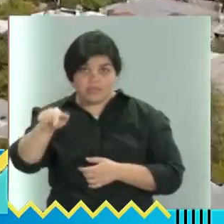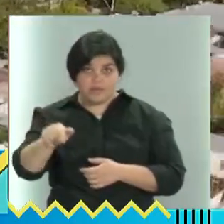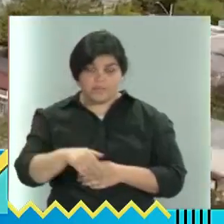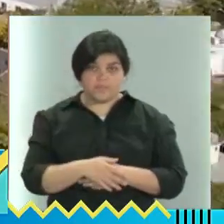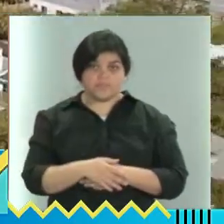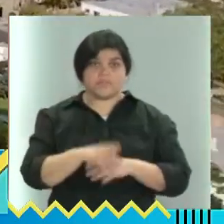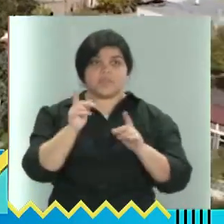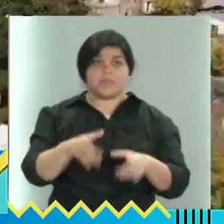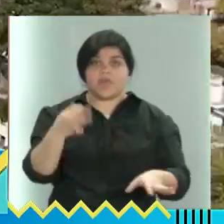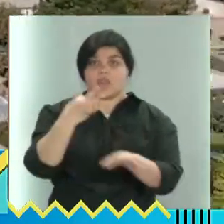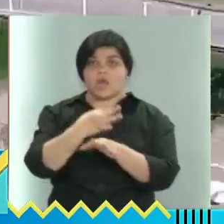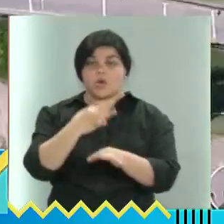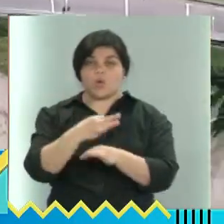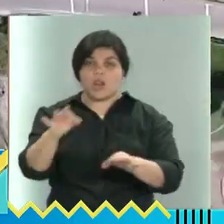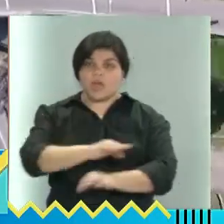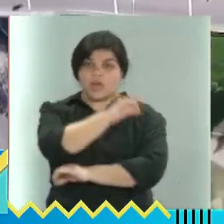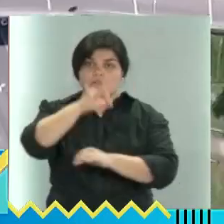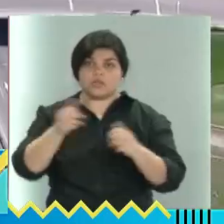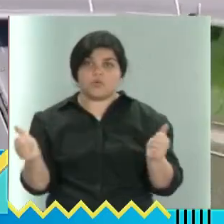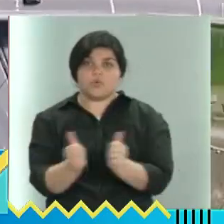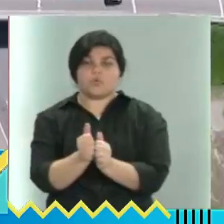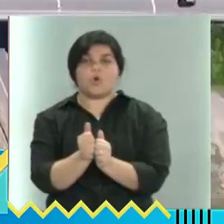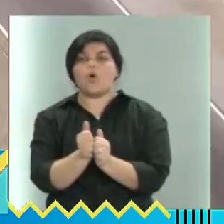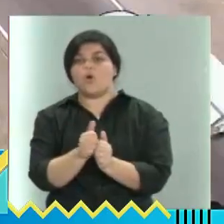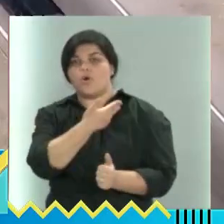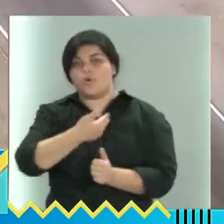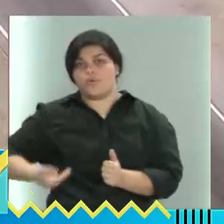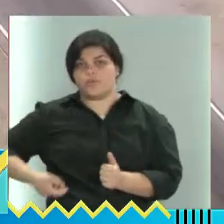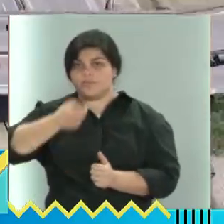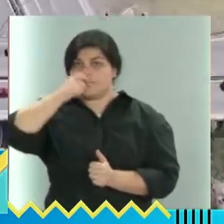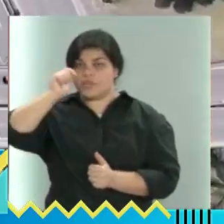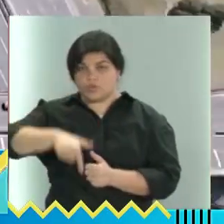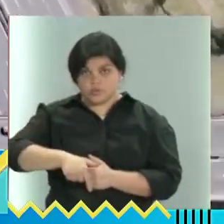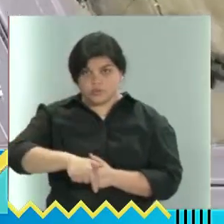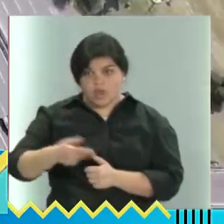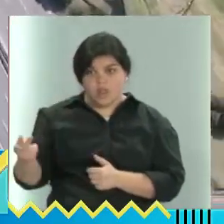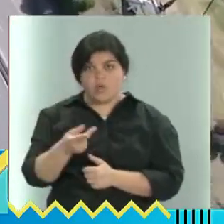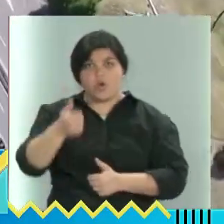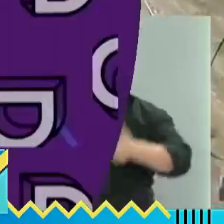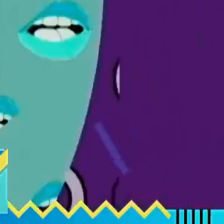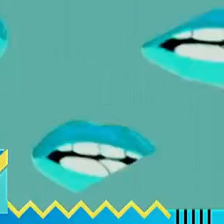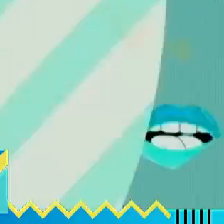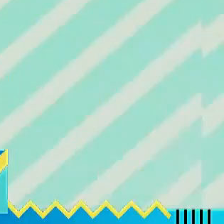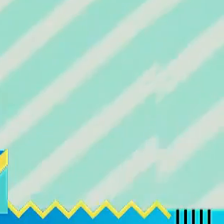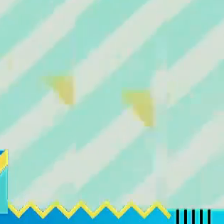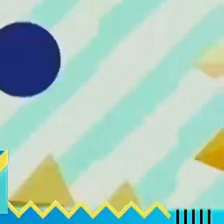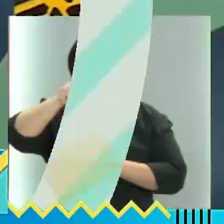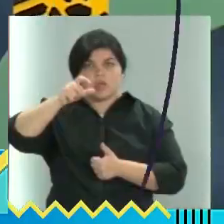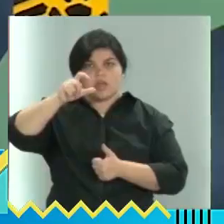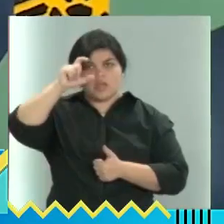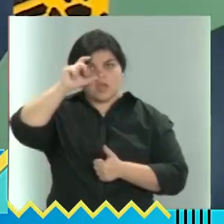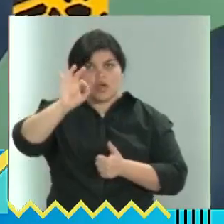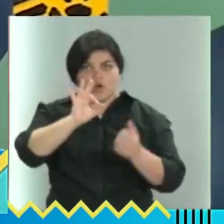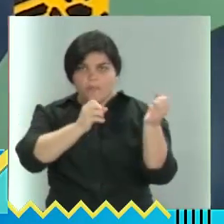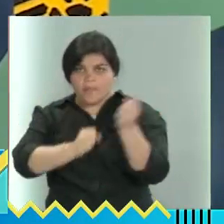Colegio de Arquitectos, junto con el gobierno provincial, organizó el concurso del Ecoparque, que